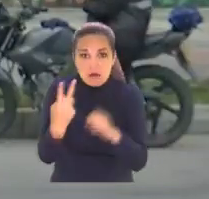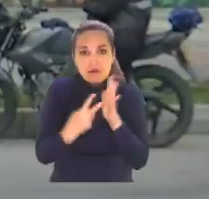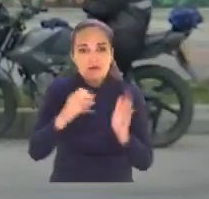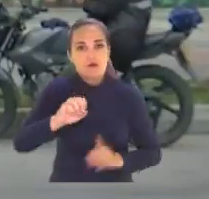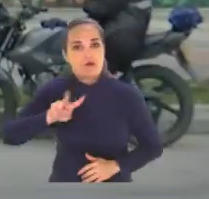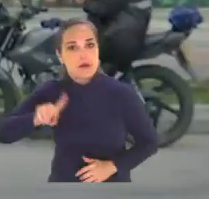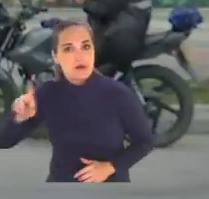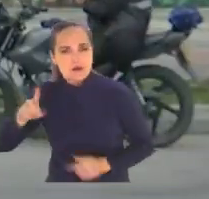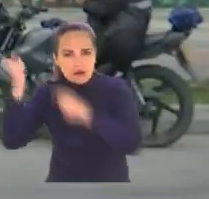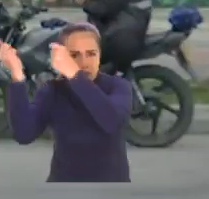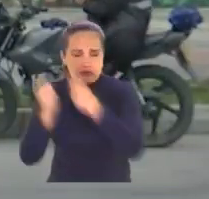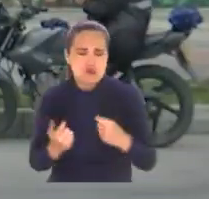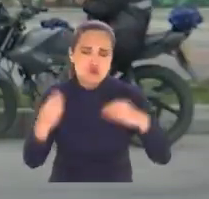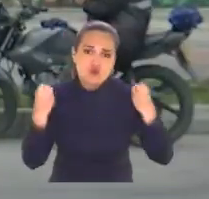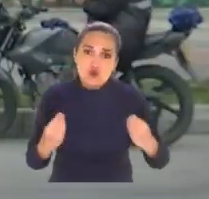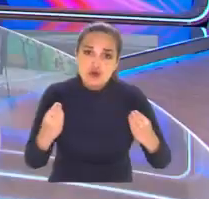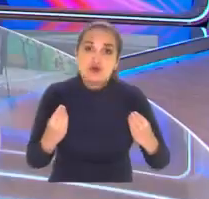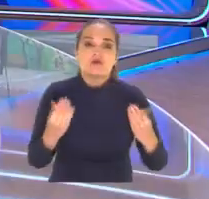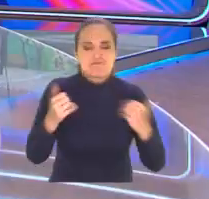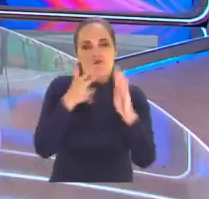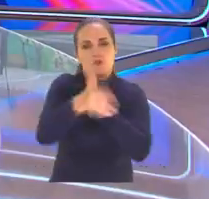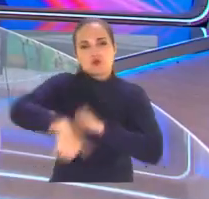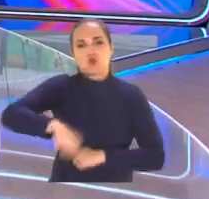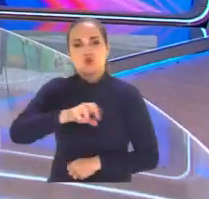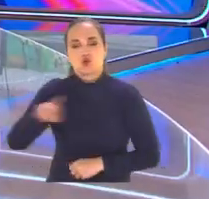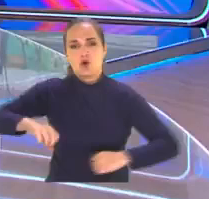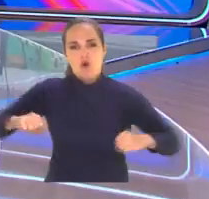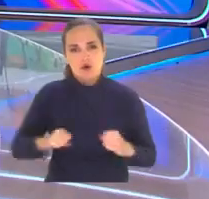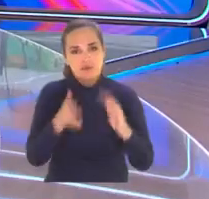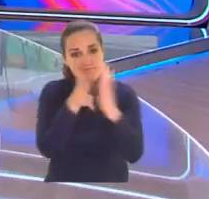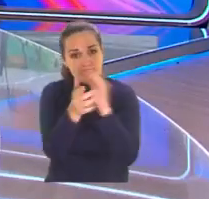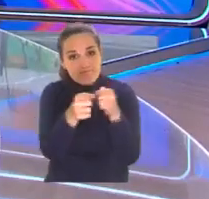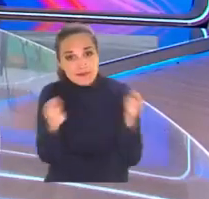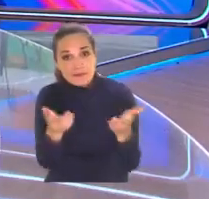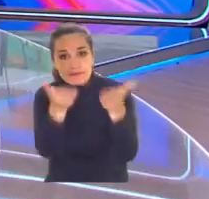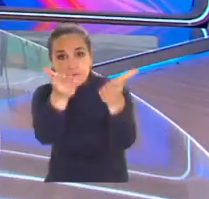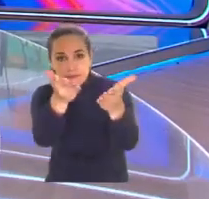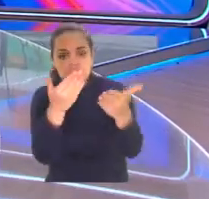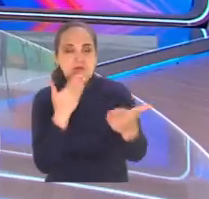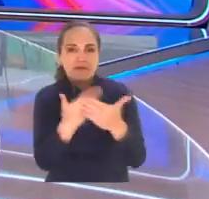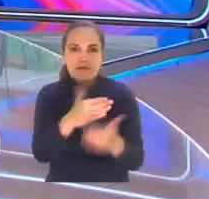podemos registrar desde el sur de Bogotá. Diana Coronado, Noticias RCN. Usted tiene más información. Muy buenas tardes. Diana.